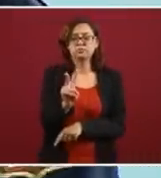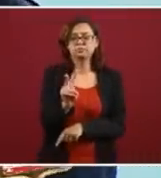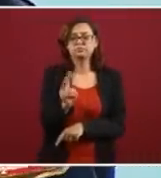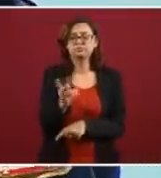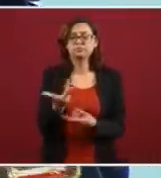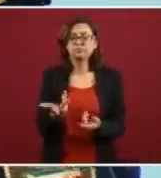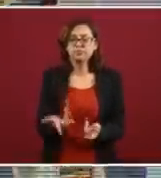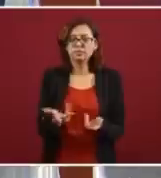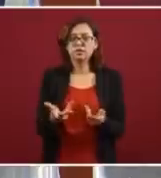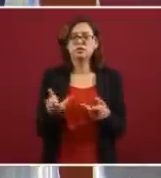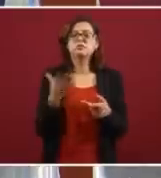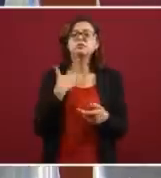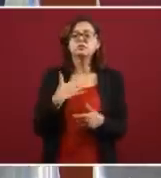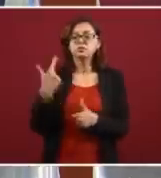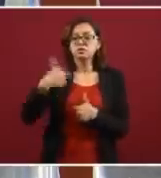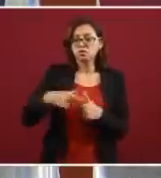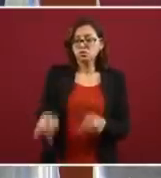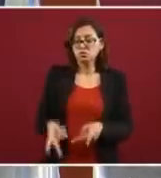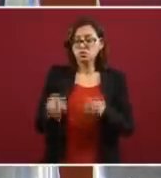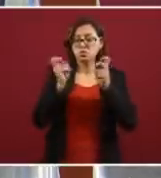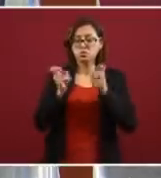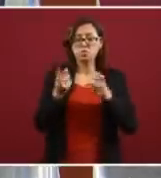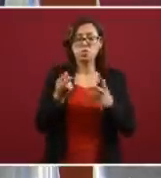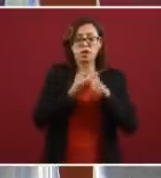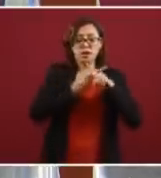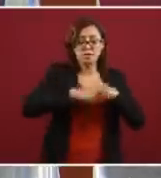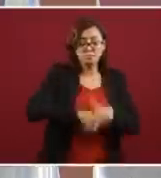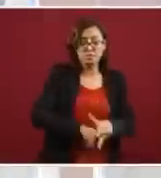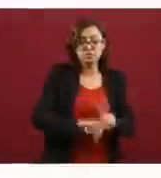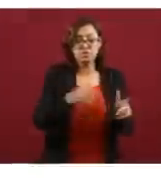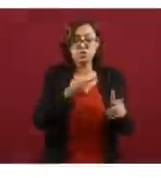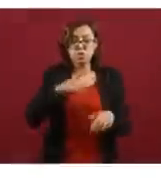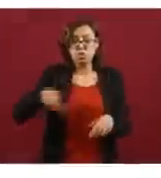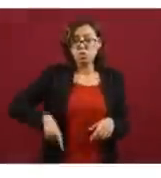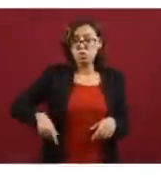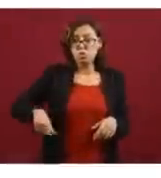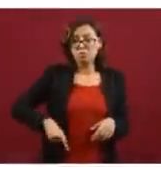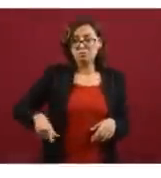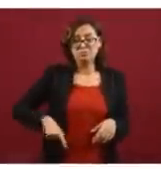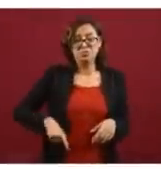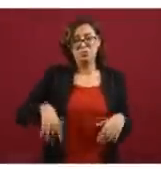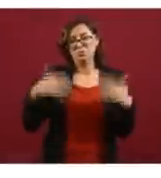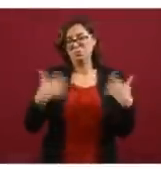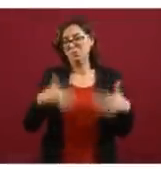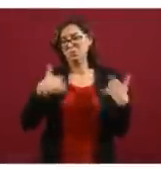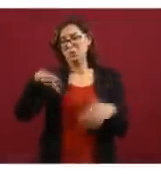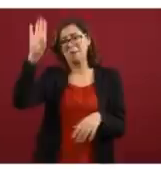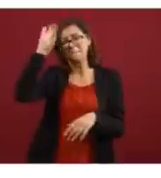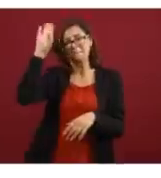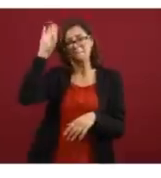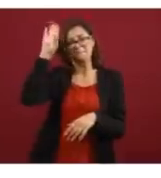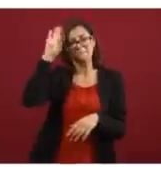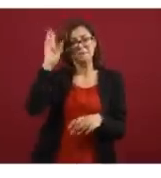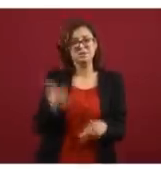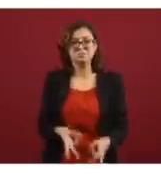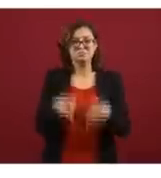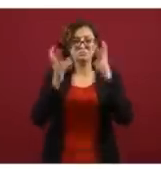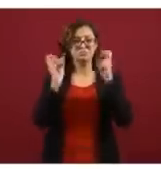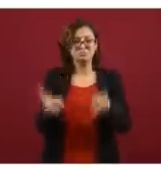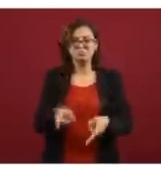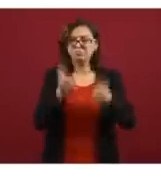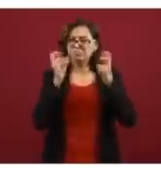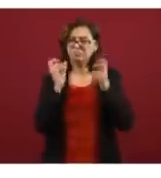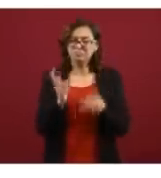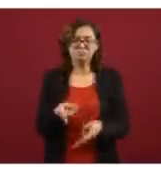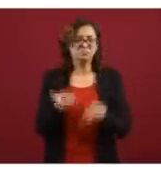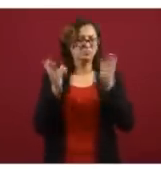del robo de combustible, cómo al inicio de la administración teníamos una cantidad importante de miles